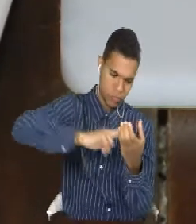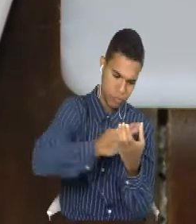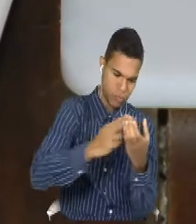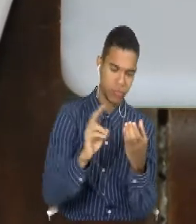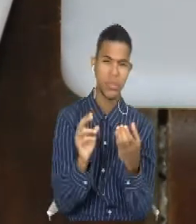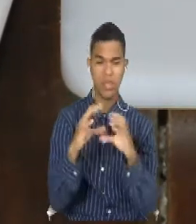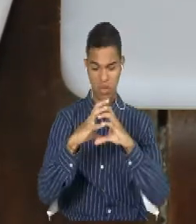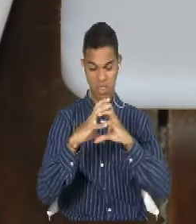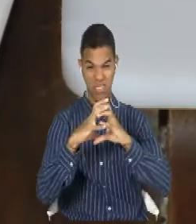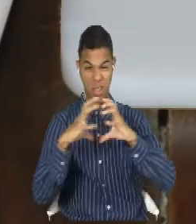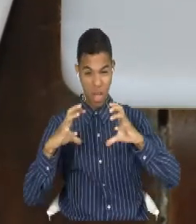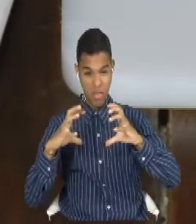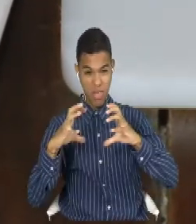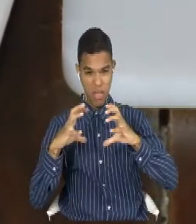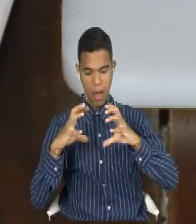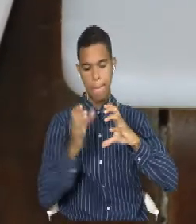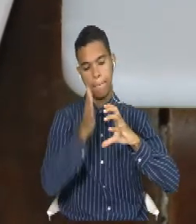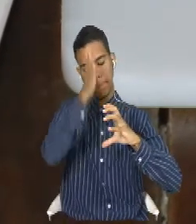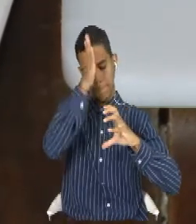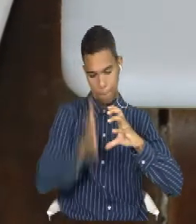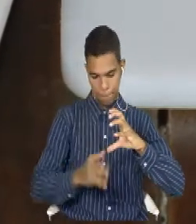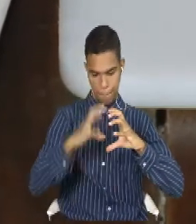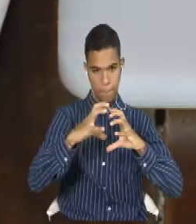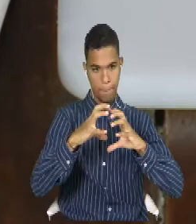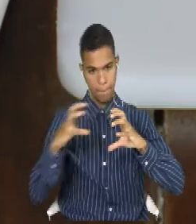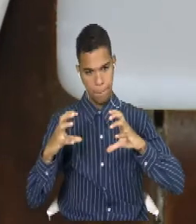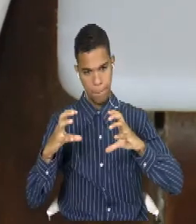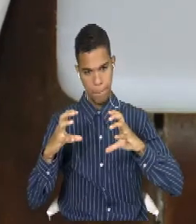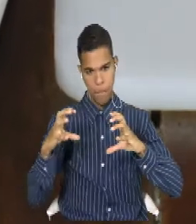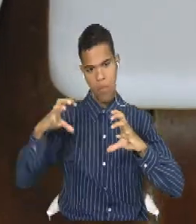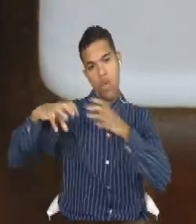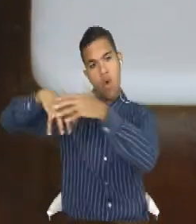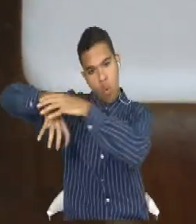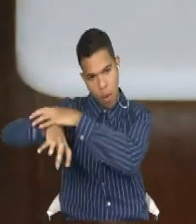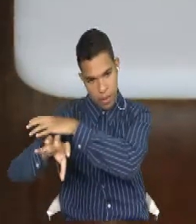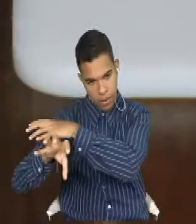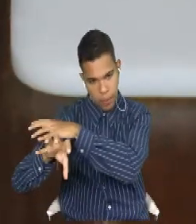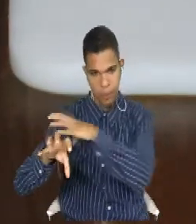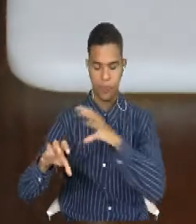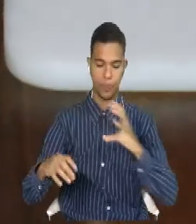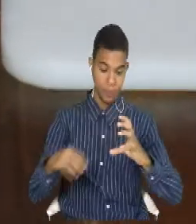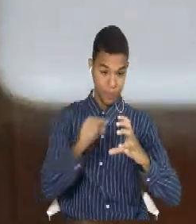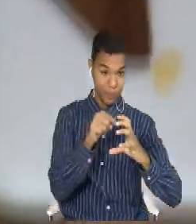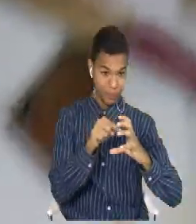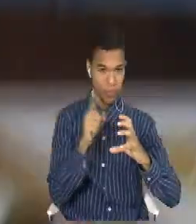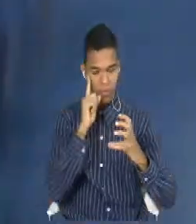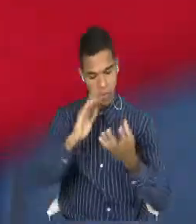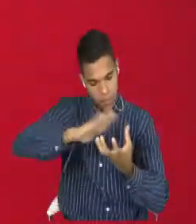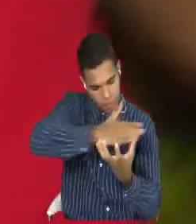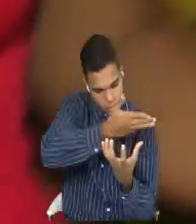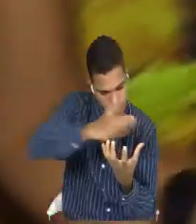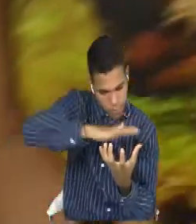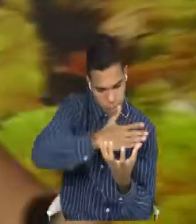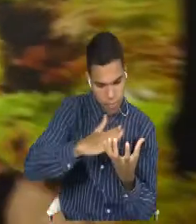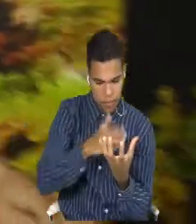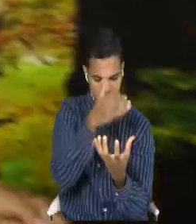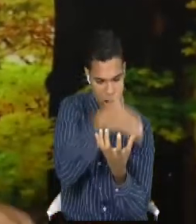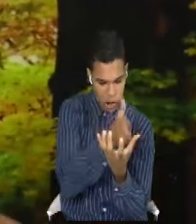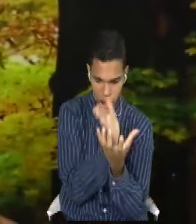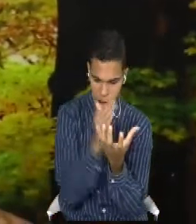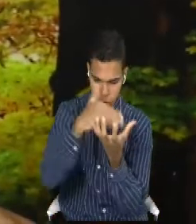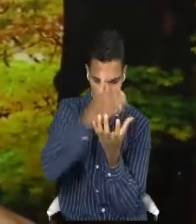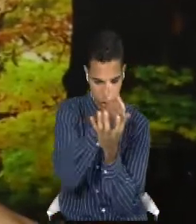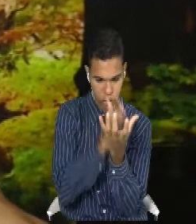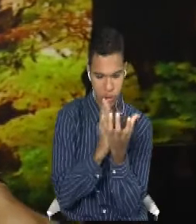comemos media manzana. Igual vamos a sentir saciedad al momento de empezar a masticar nuestra primera rodaja de manzana.